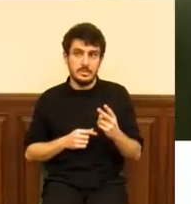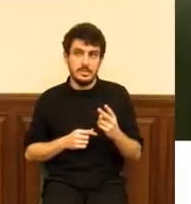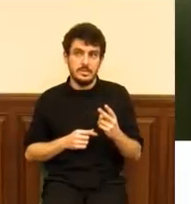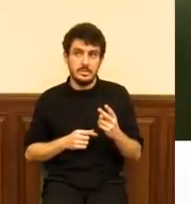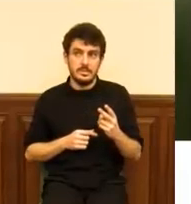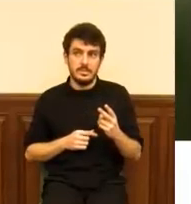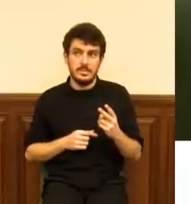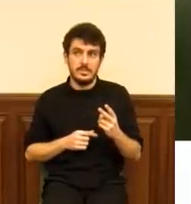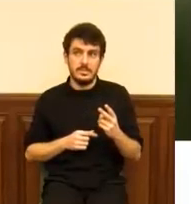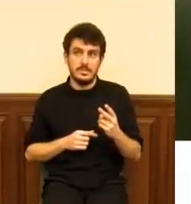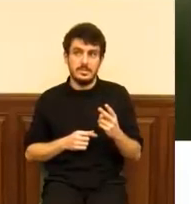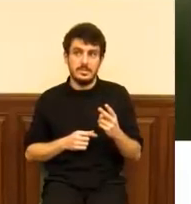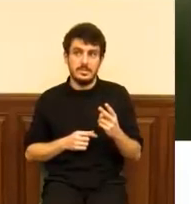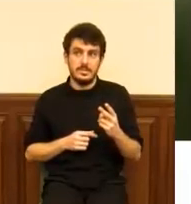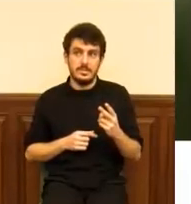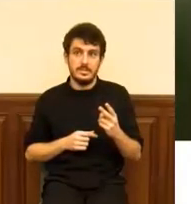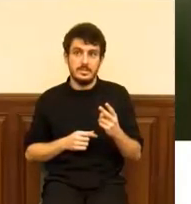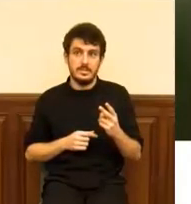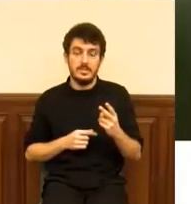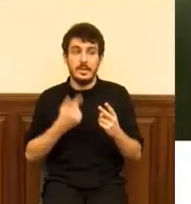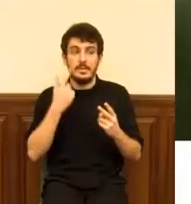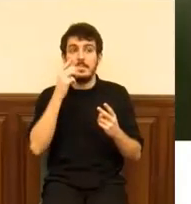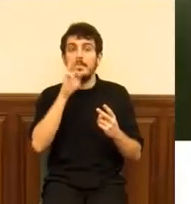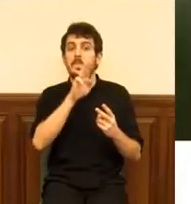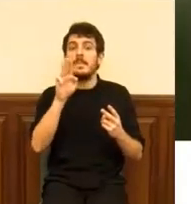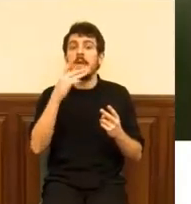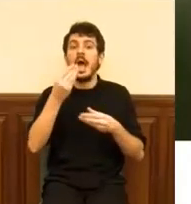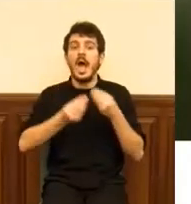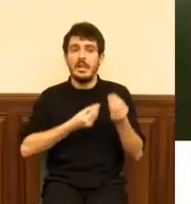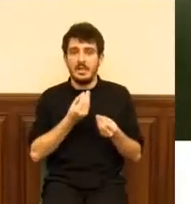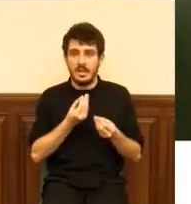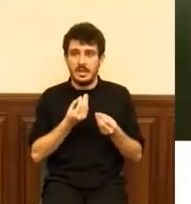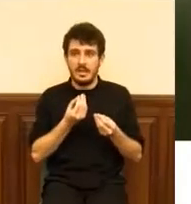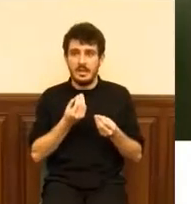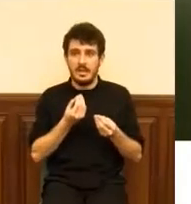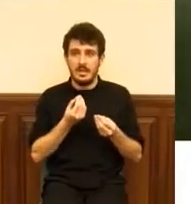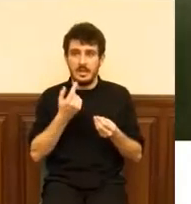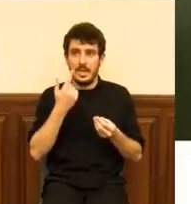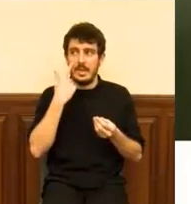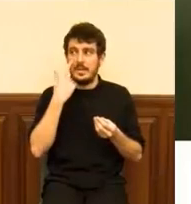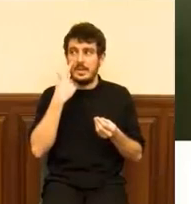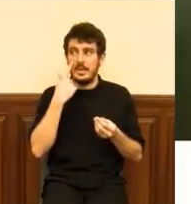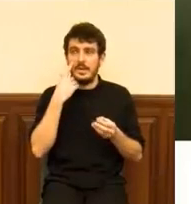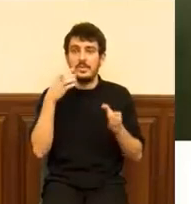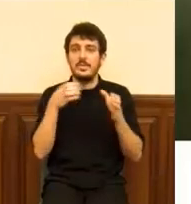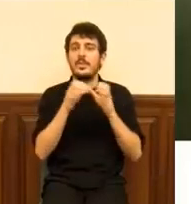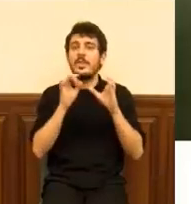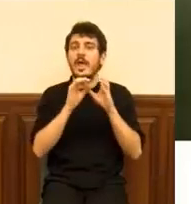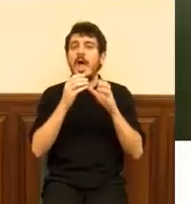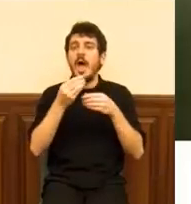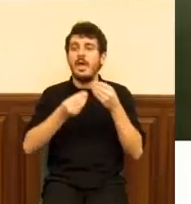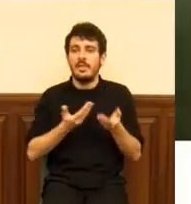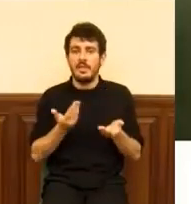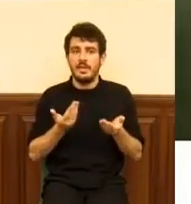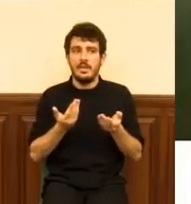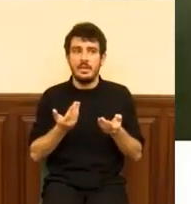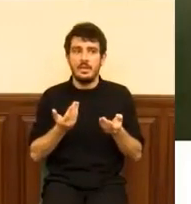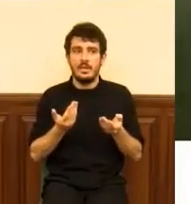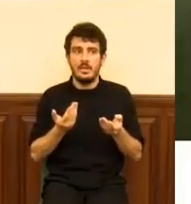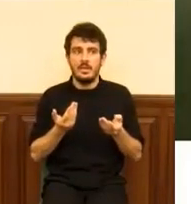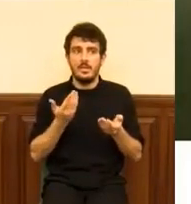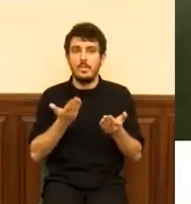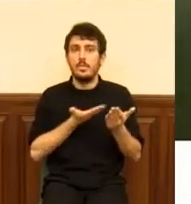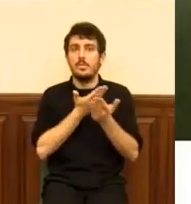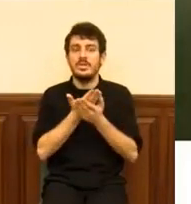pues ya veremos a ver qué hace el Partido Popular y vamos a ver qué hace también Ciudadanos con una propuesta